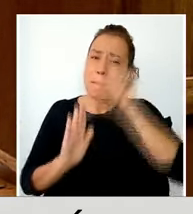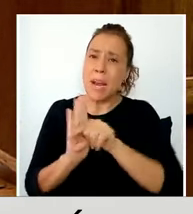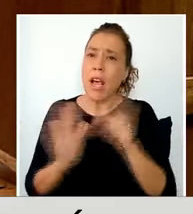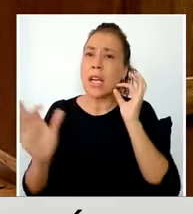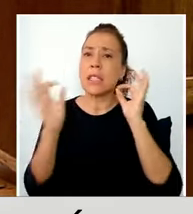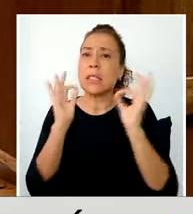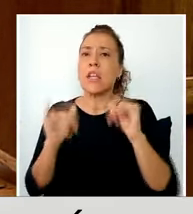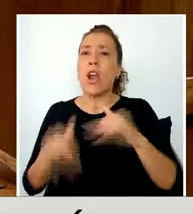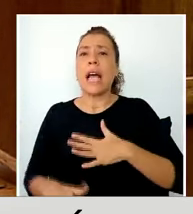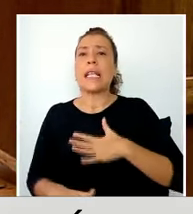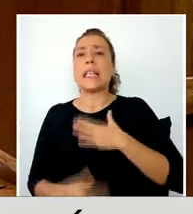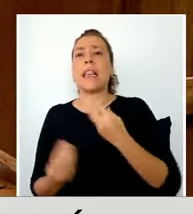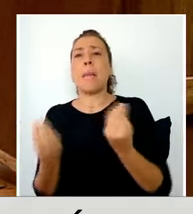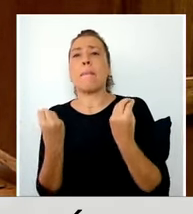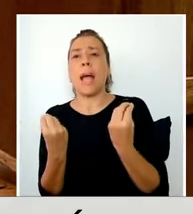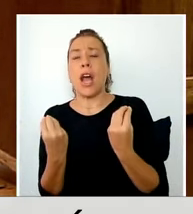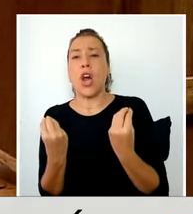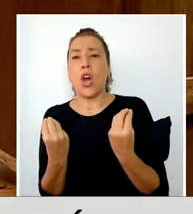sintiendo mejor